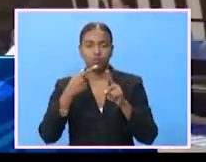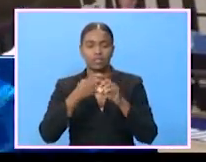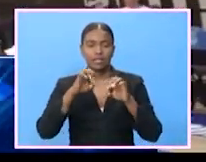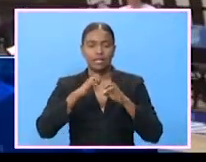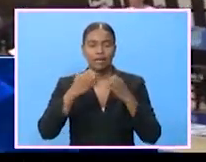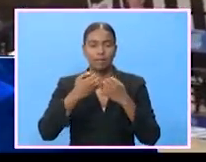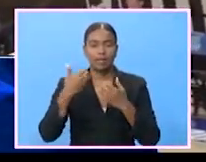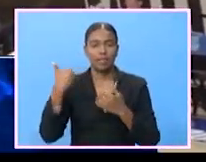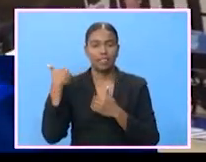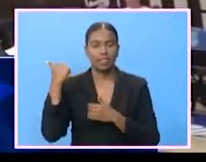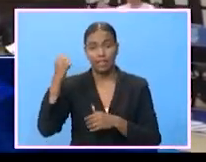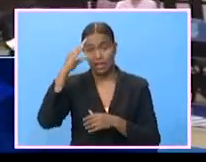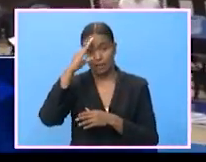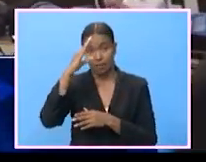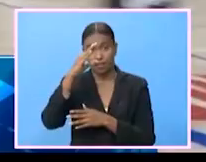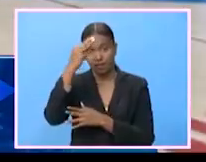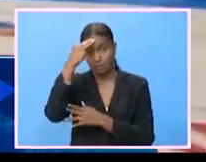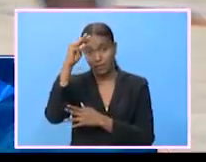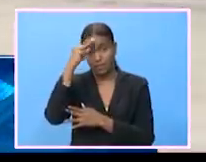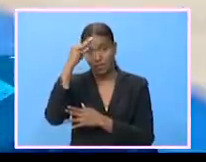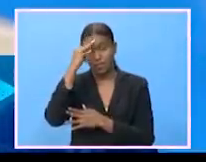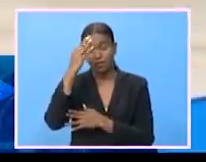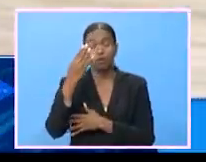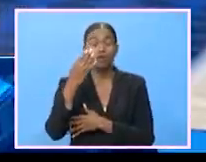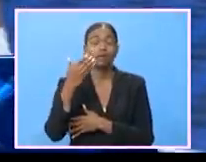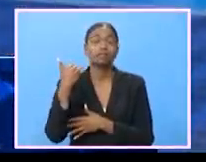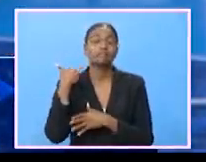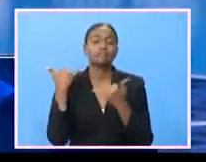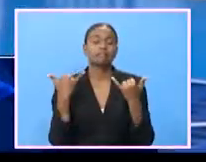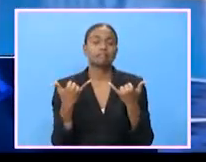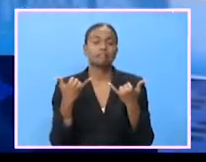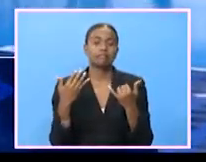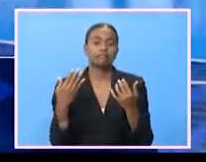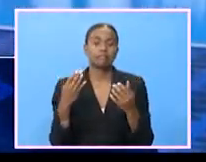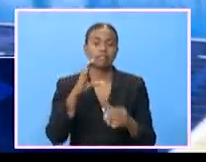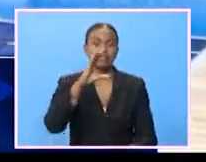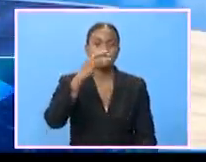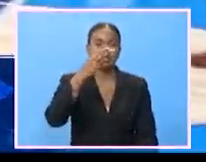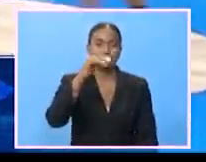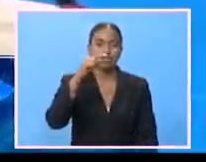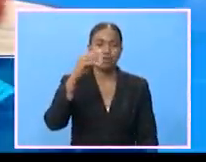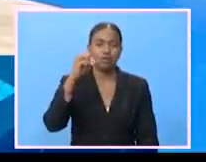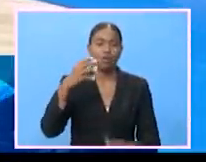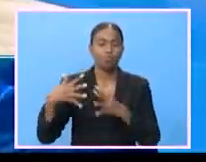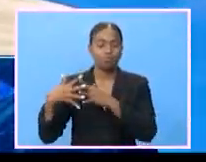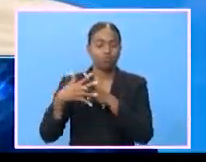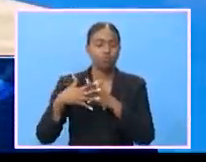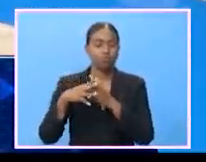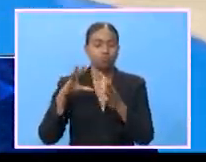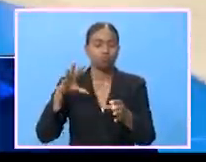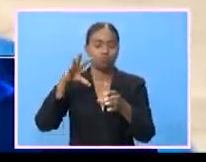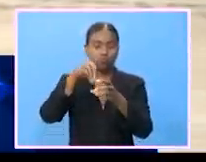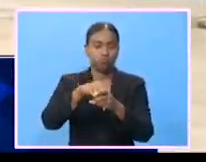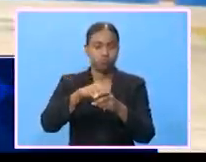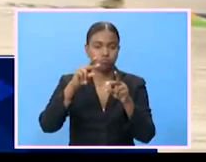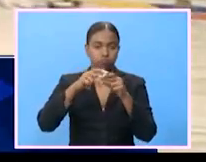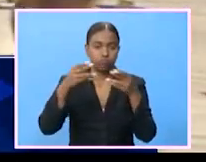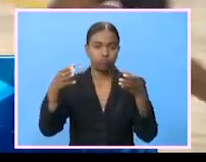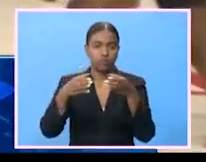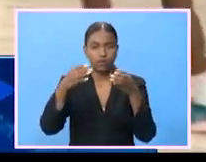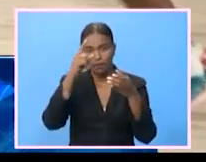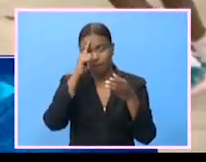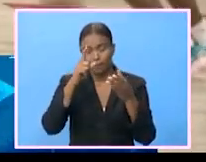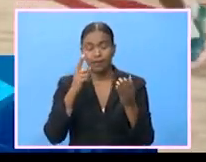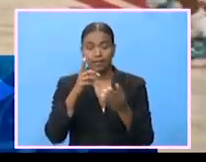los Capitanes de México, está actualmente en la ciudad de Chicago, en los Estados Unidos, participando en el